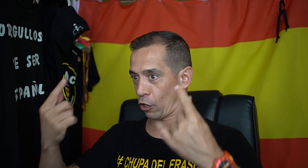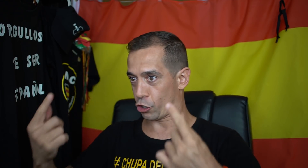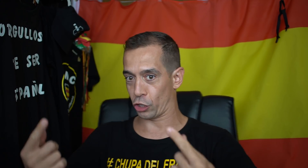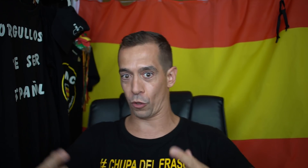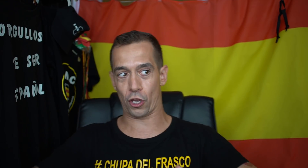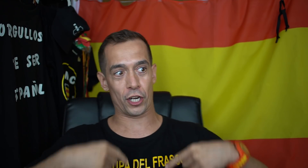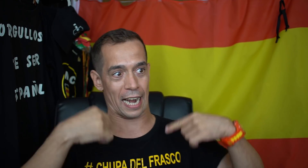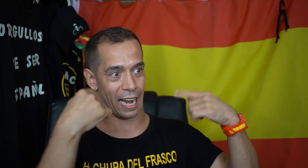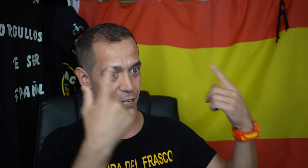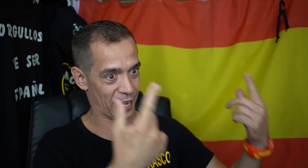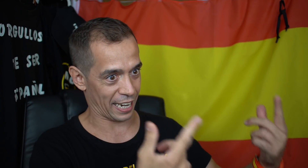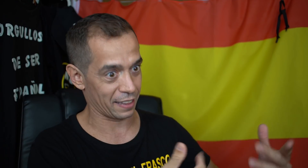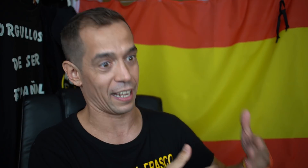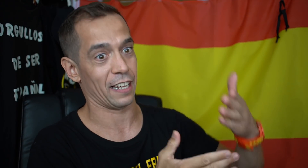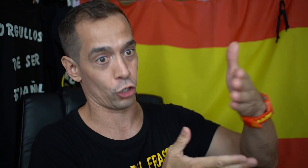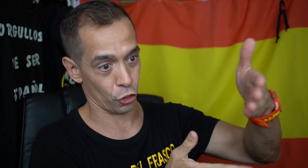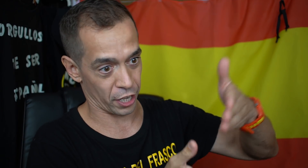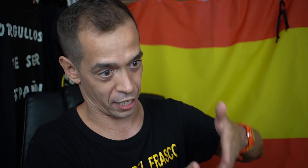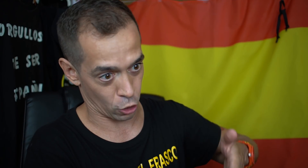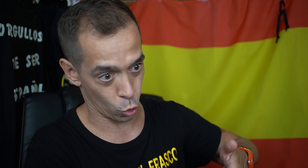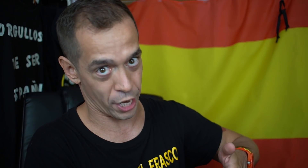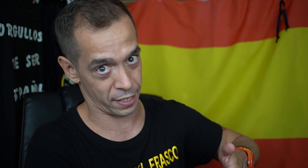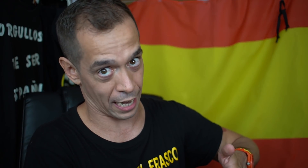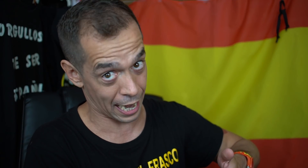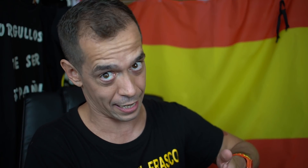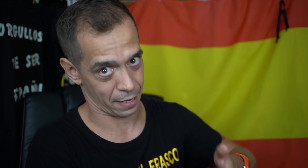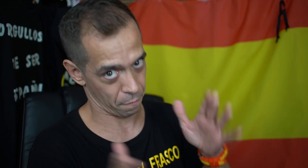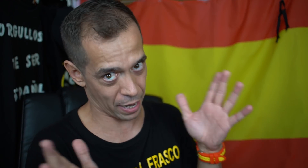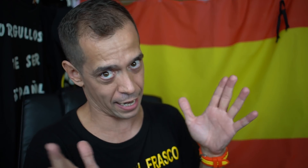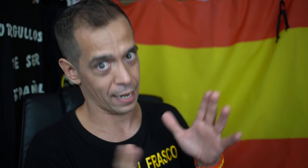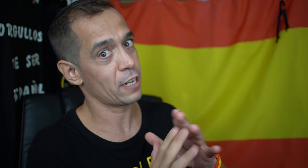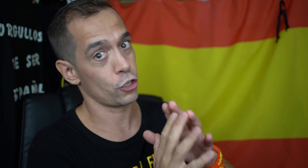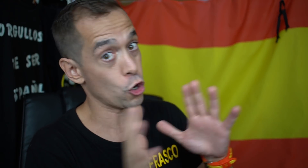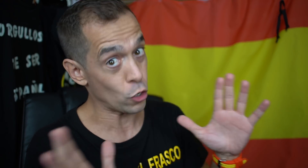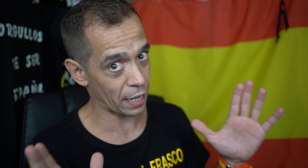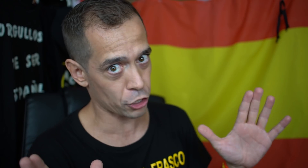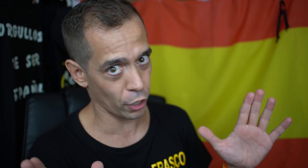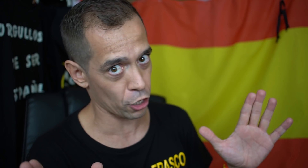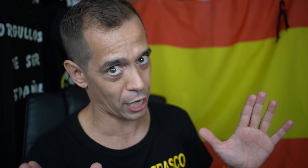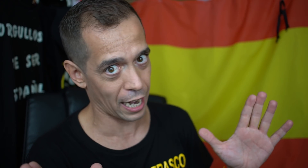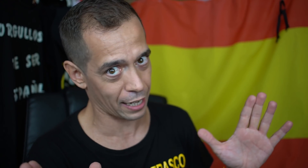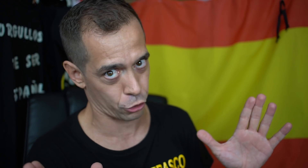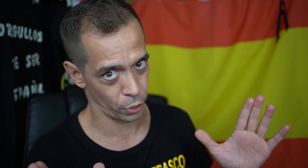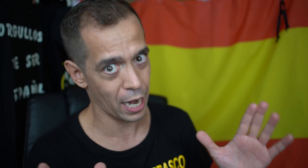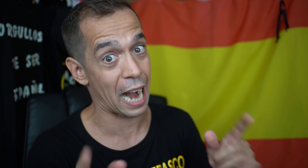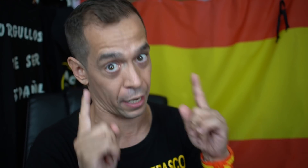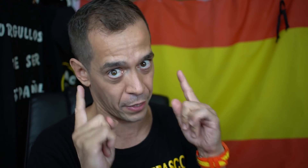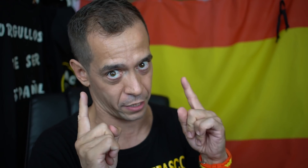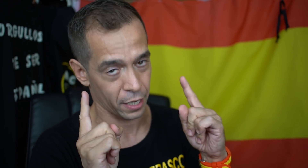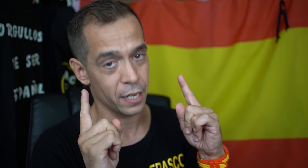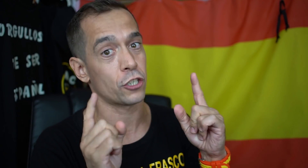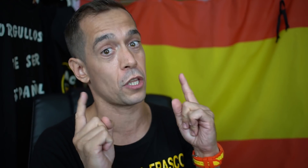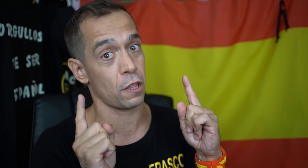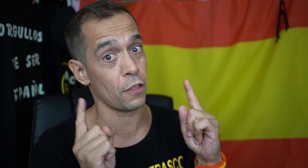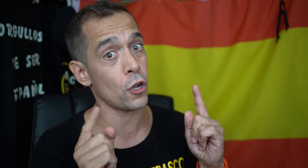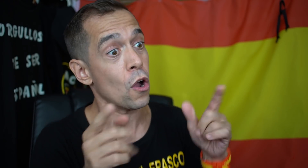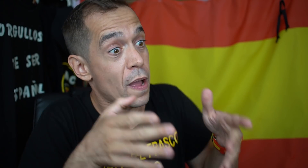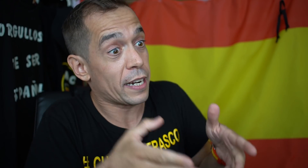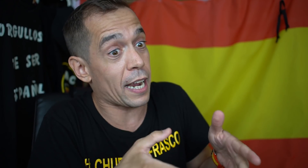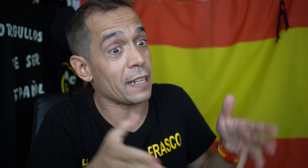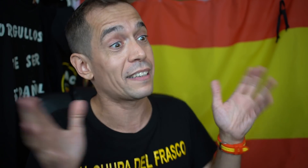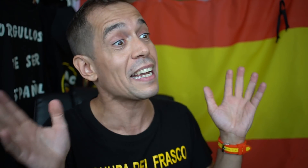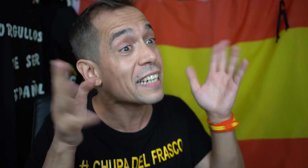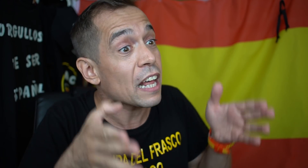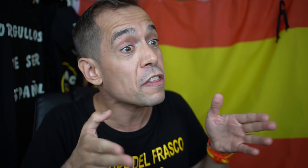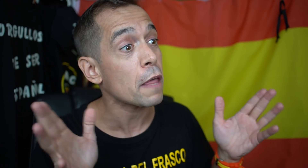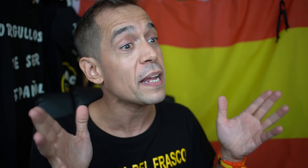respeto a la Constitución y a la ley vigente, donde se incluye esa ley. Vale, yo nunca he dicho que no se le haga caso, ¿eh? Al revés, estoy diciendo